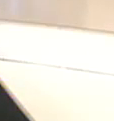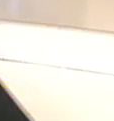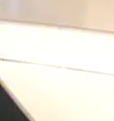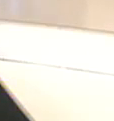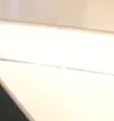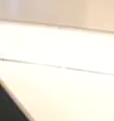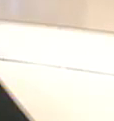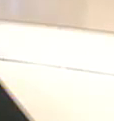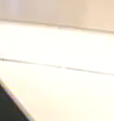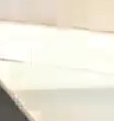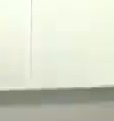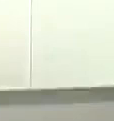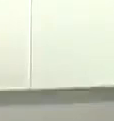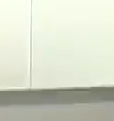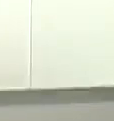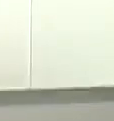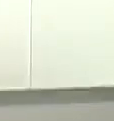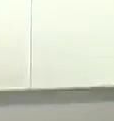Venezuela.